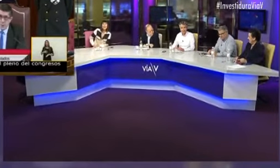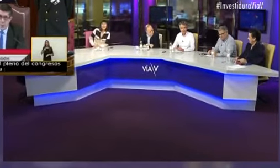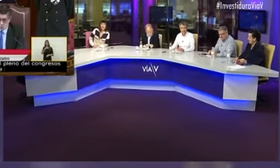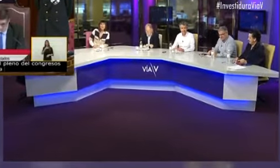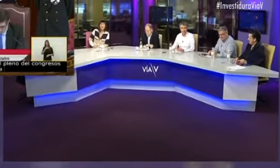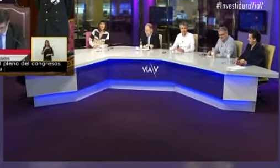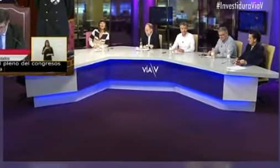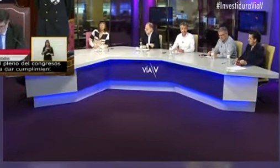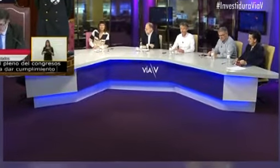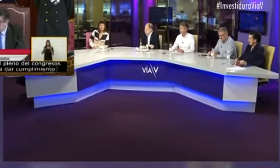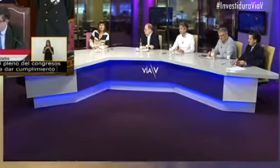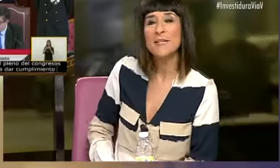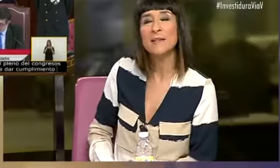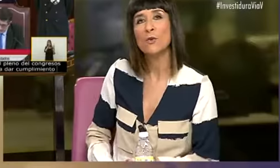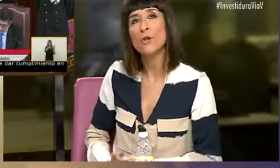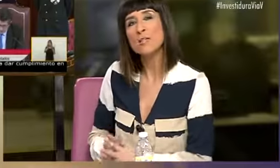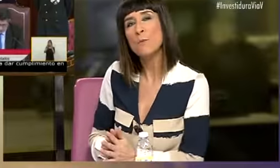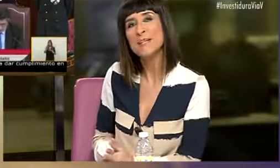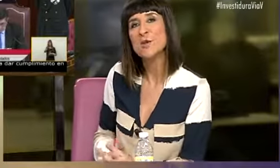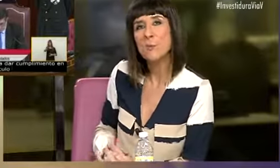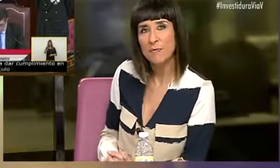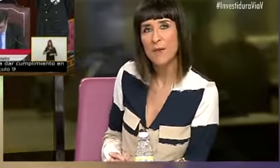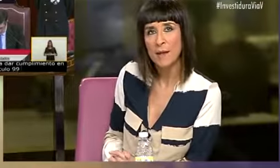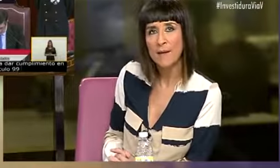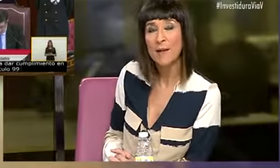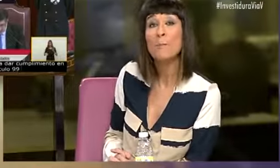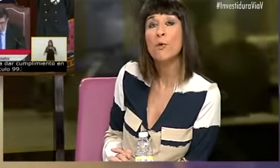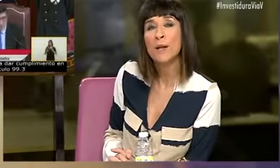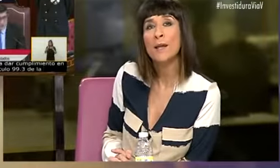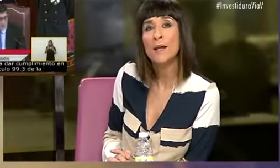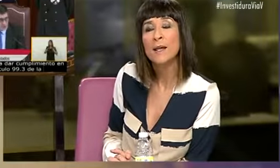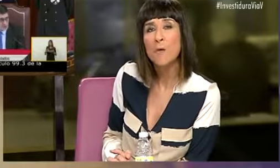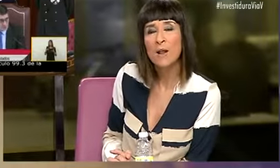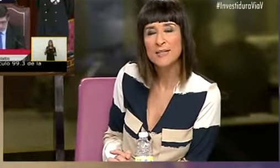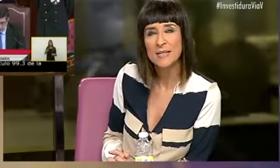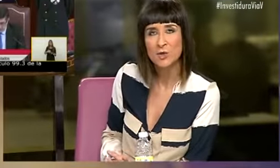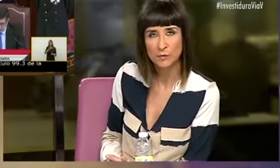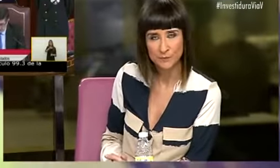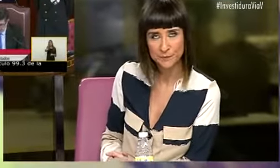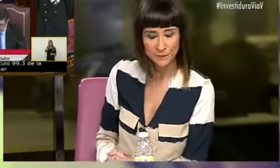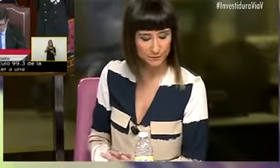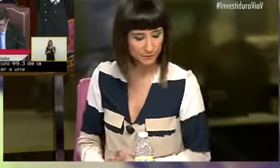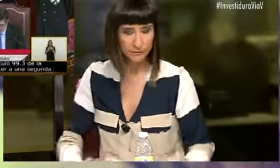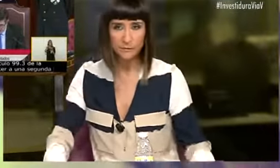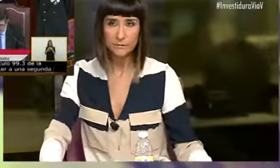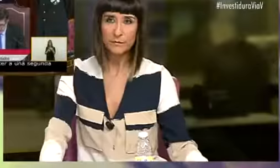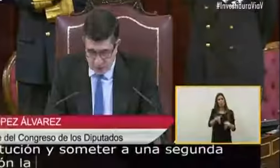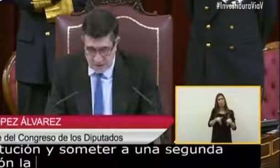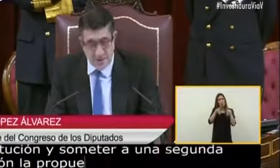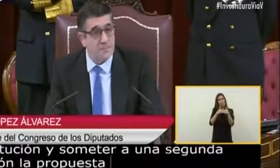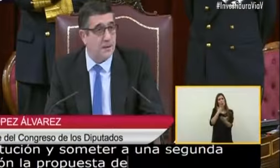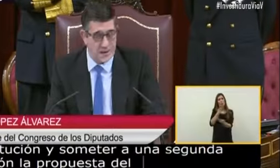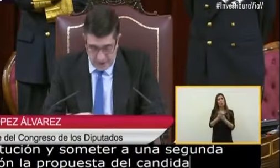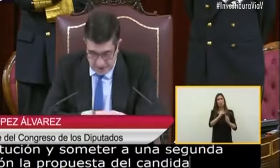tarde. Buenas tardes. Como decía, vamos a escuchar al presidente del Congreso, Patxi López, que va a dar por inaugurada esta sesión. La propuesta del candidato don